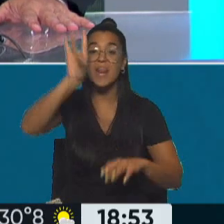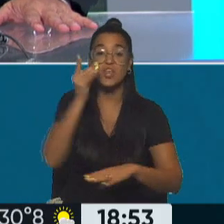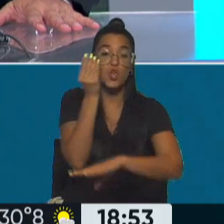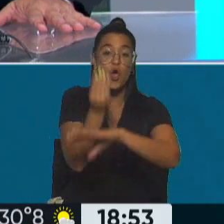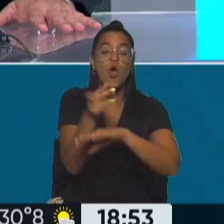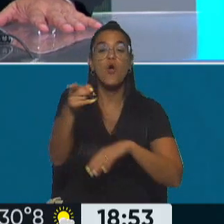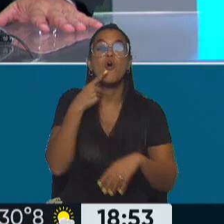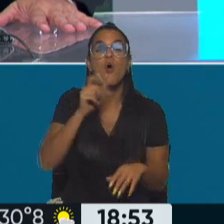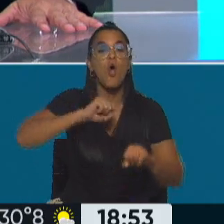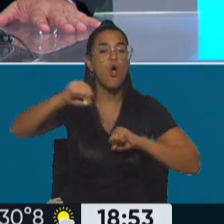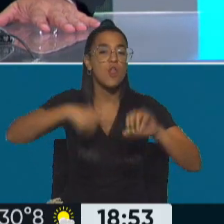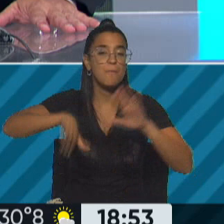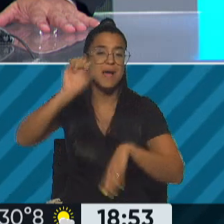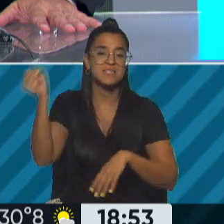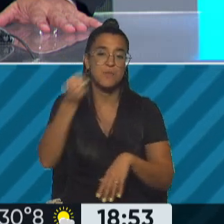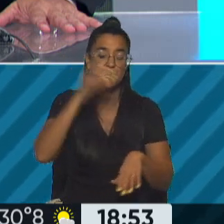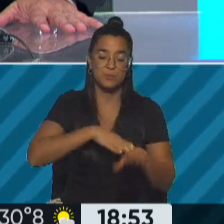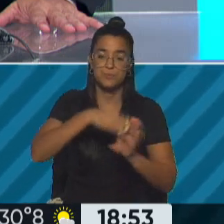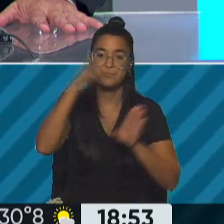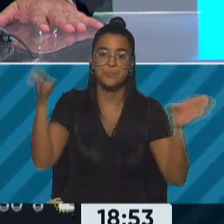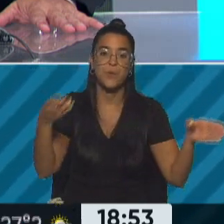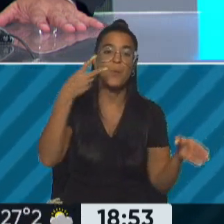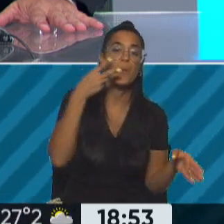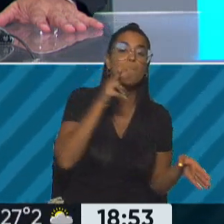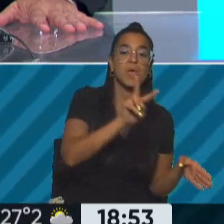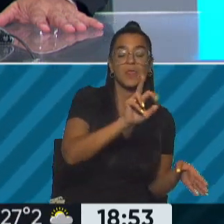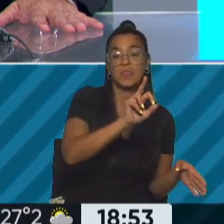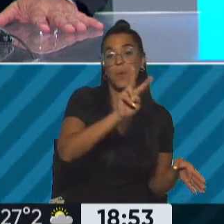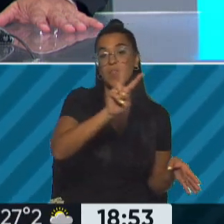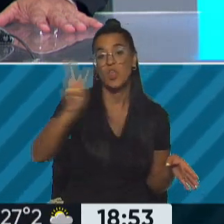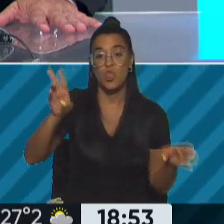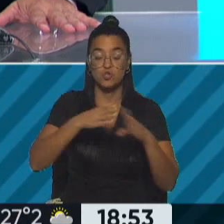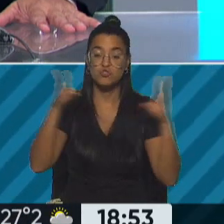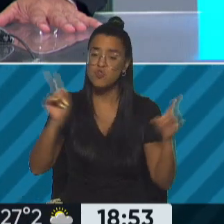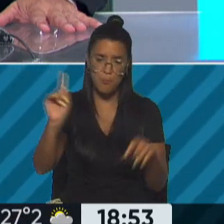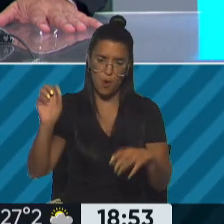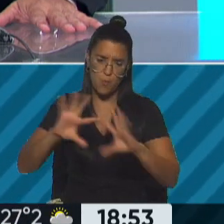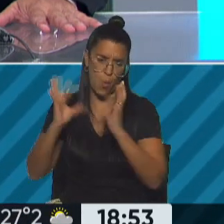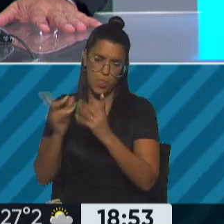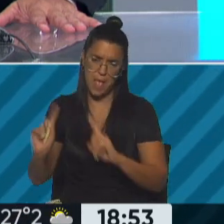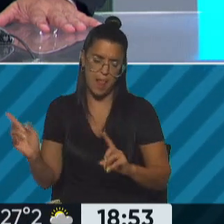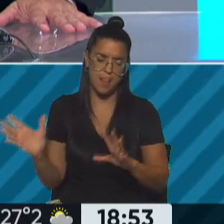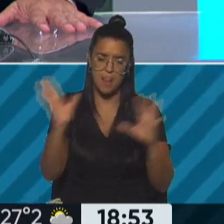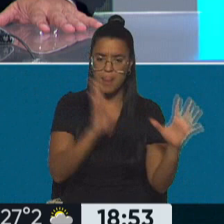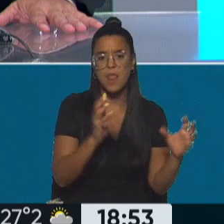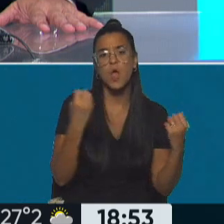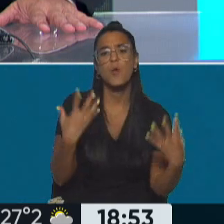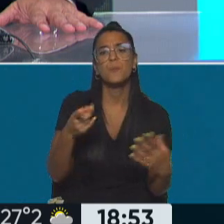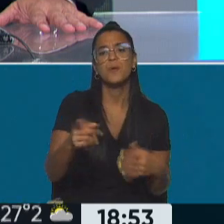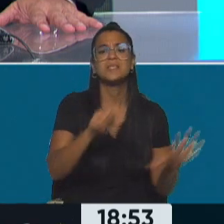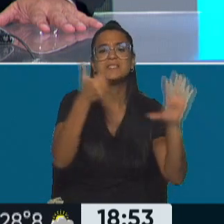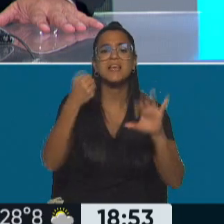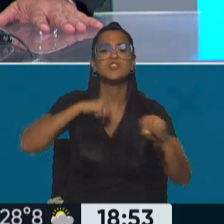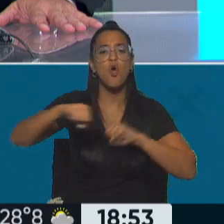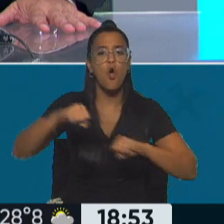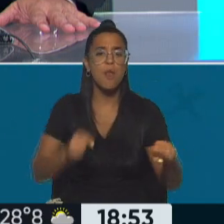más importante de la temporada 2022 pero no por lo que hizo en el mundial sino porque hizo justamente seis